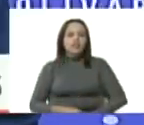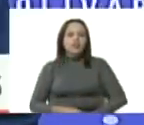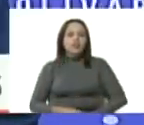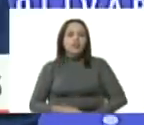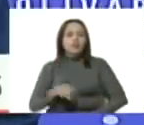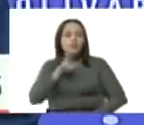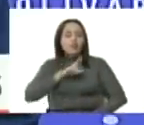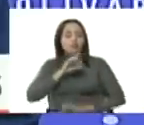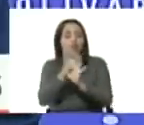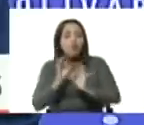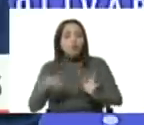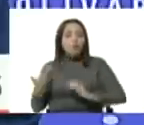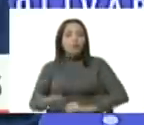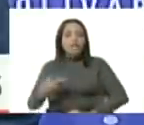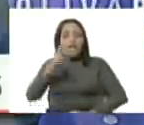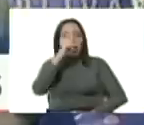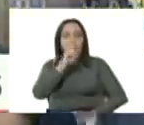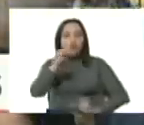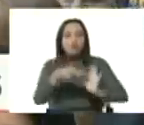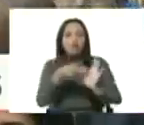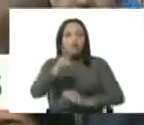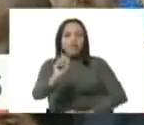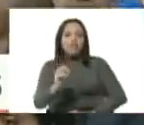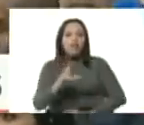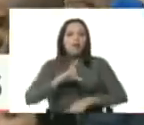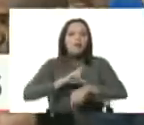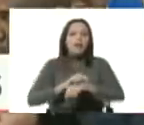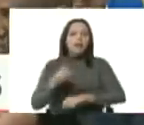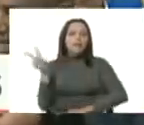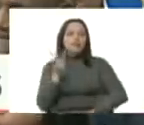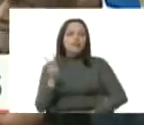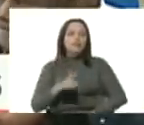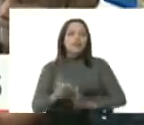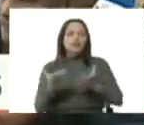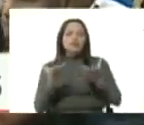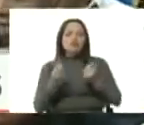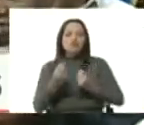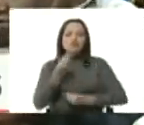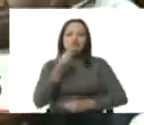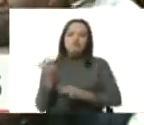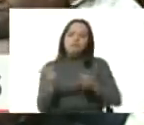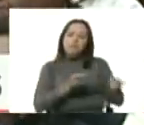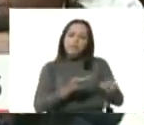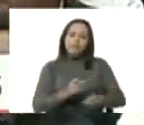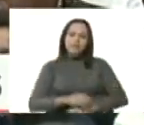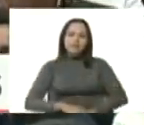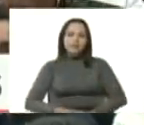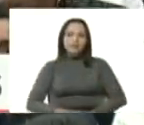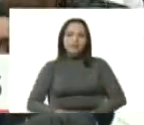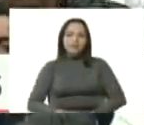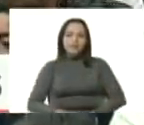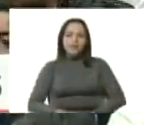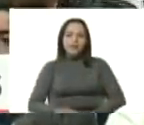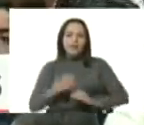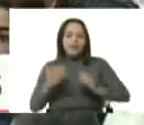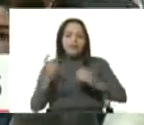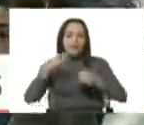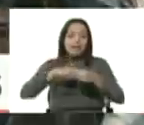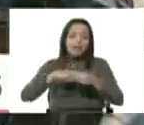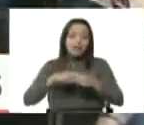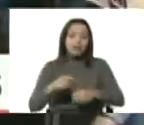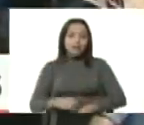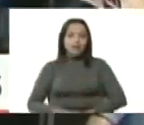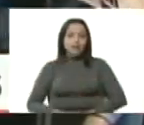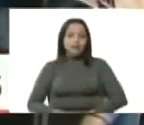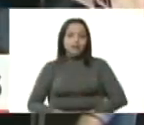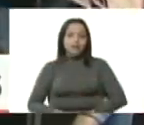2020. A sus médicos, a sus médicas en Venezuela son muy bienvenidos. Integrados a